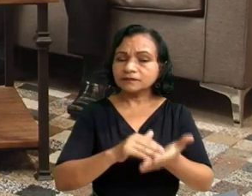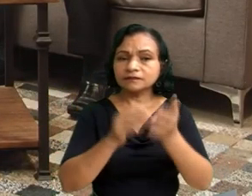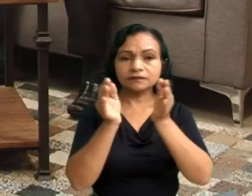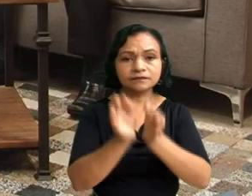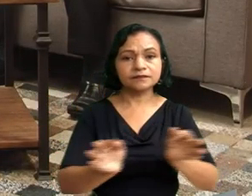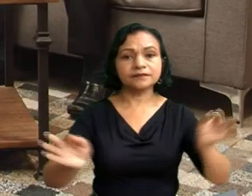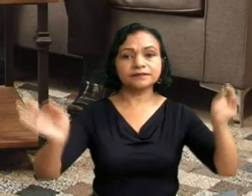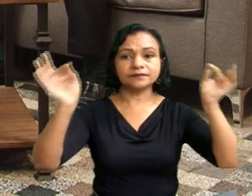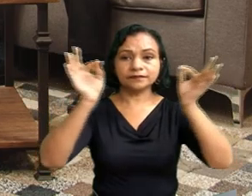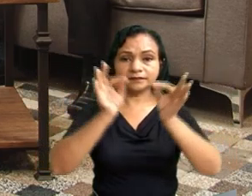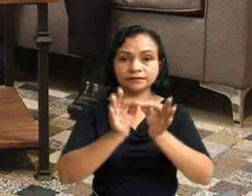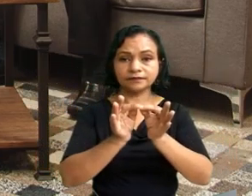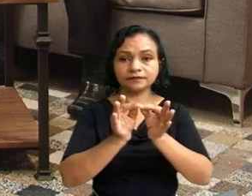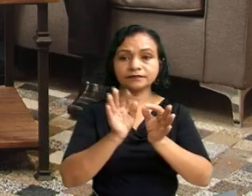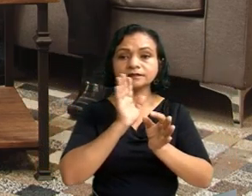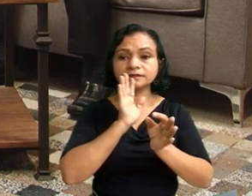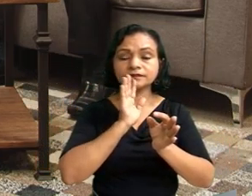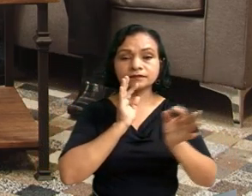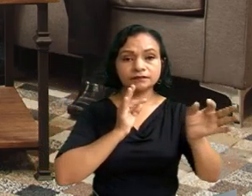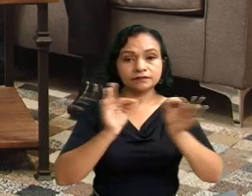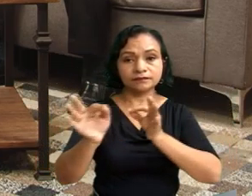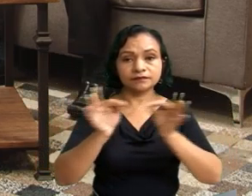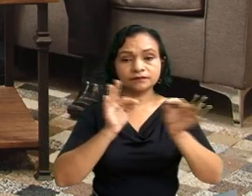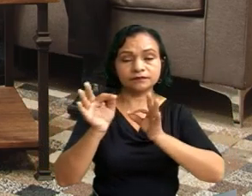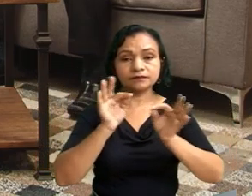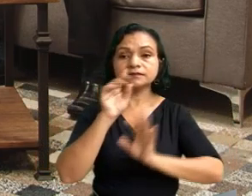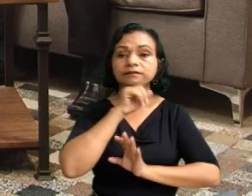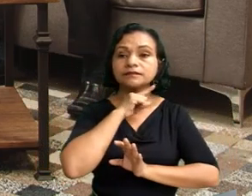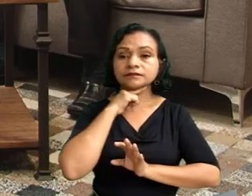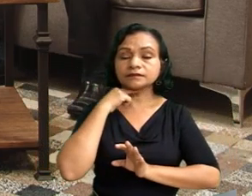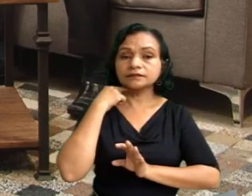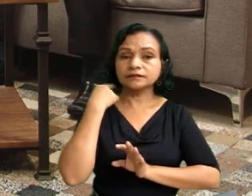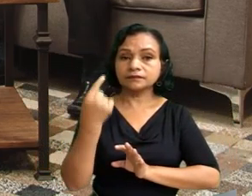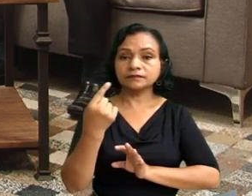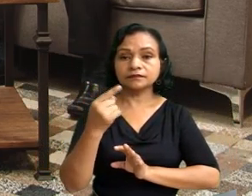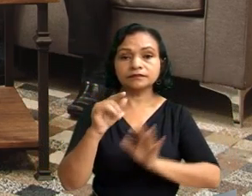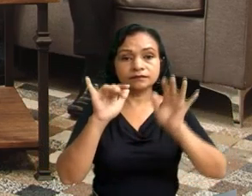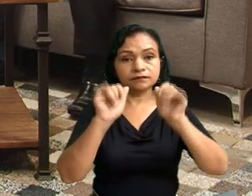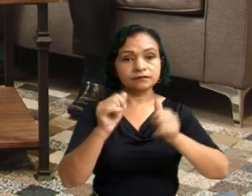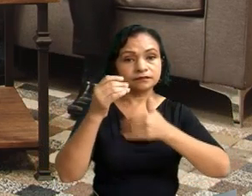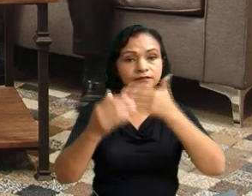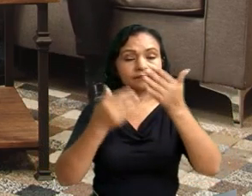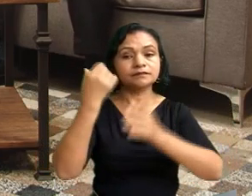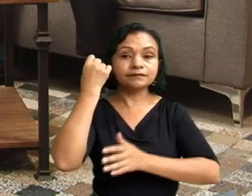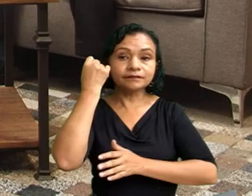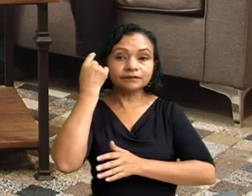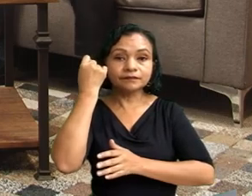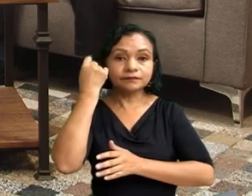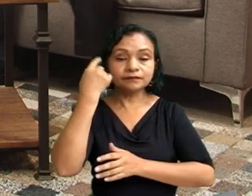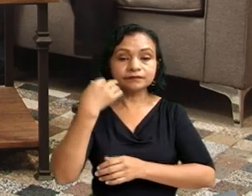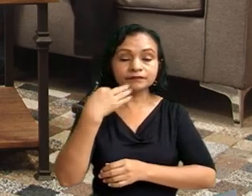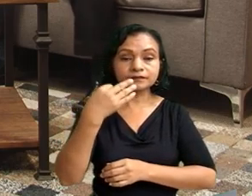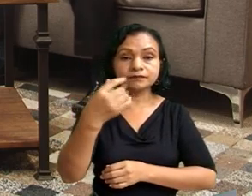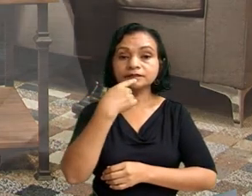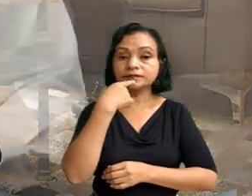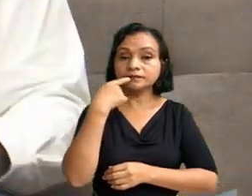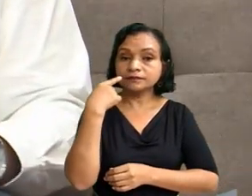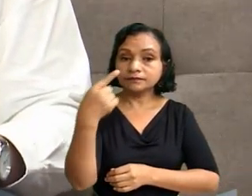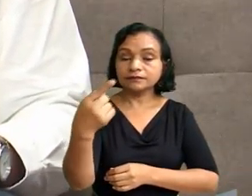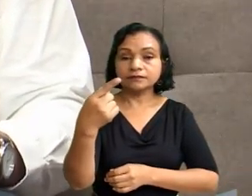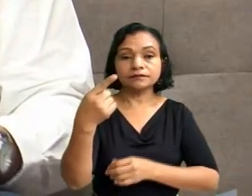importante esa parte que te explicaba certeramente ya que es un proceso de entendimiento para lo que usted dice también